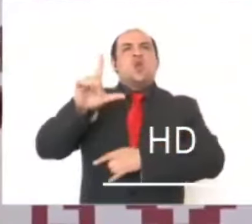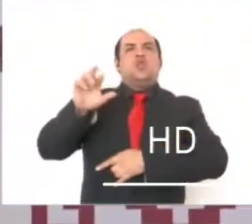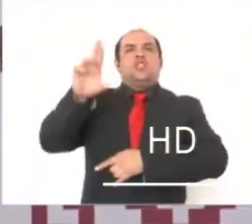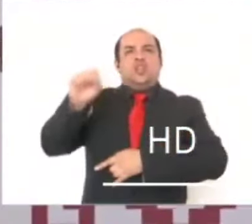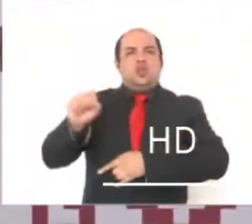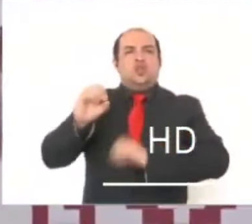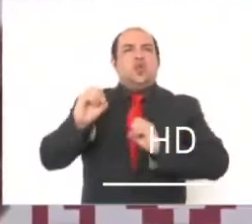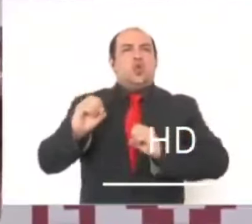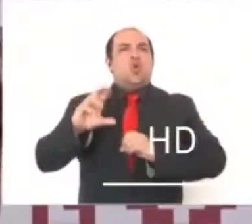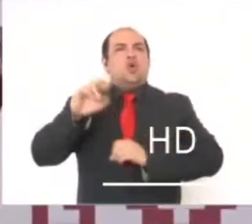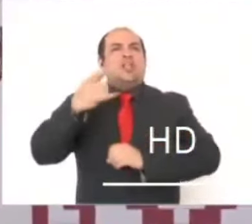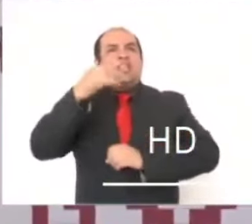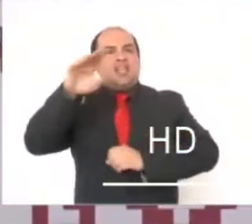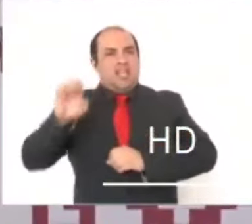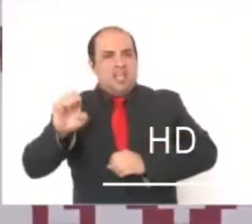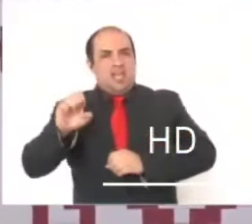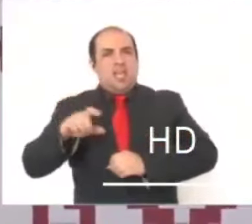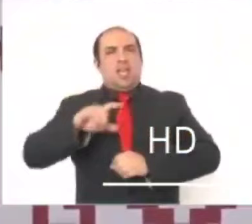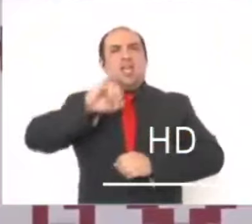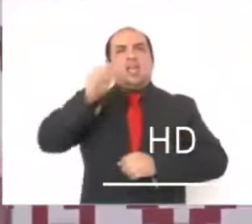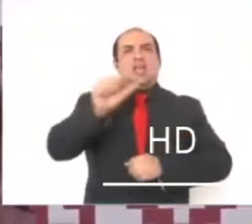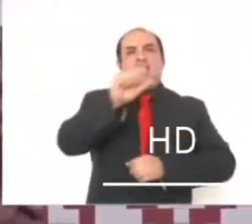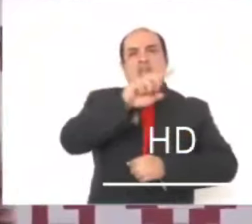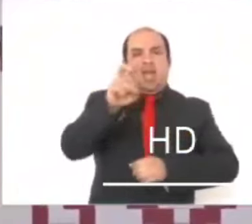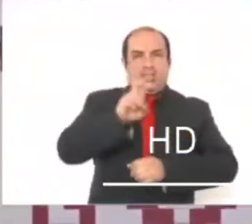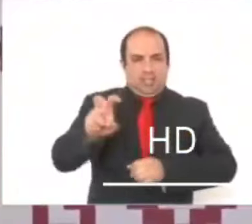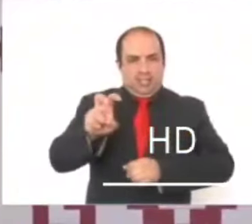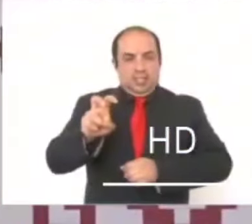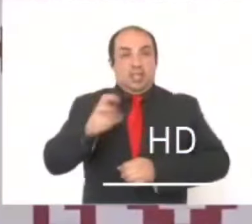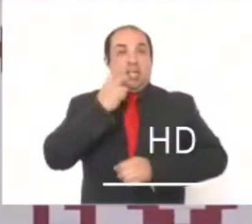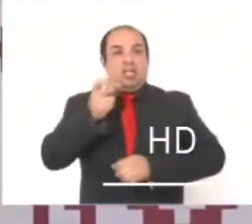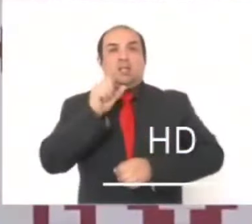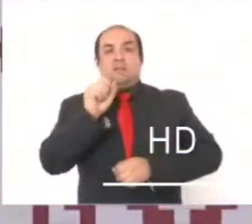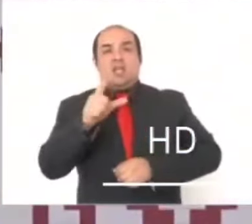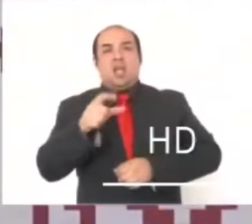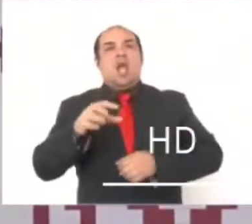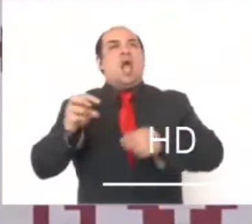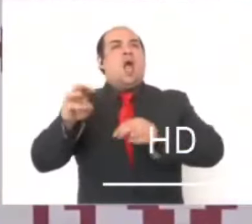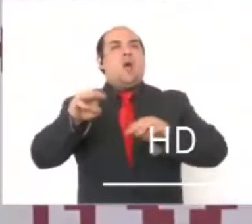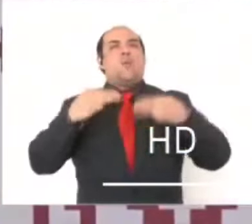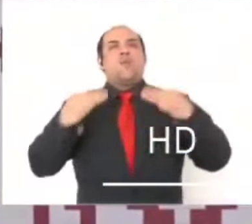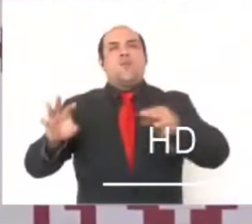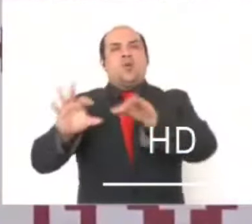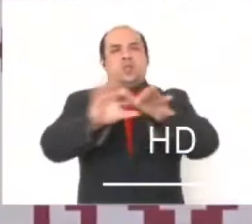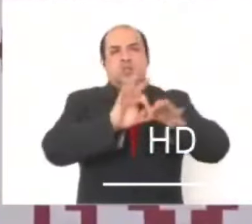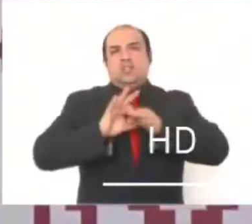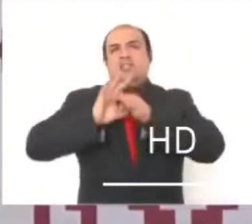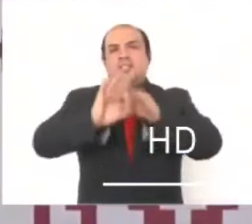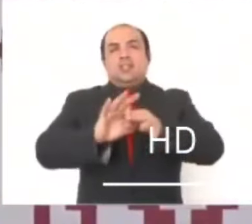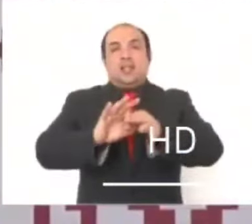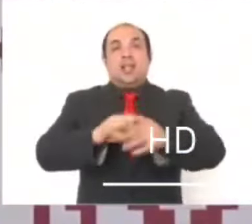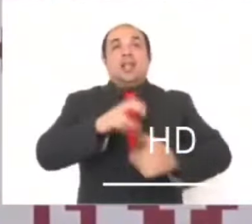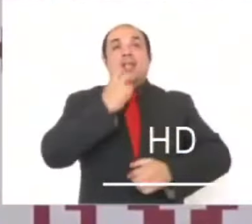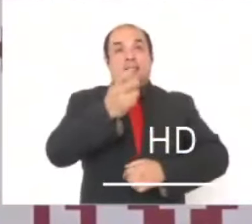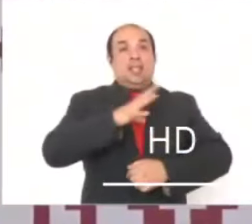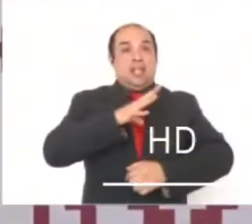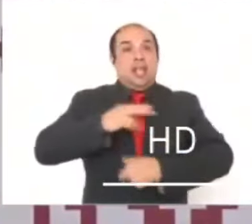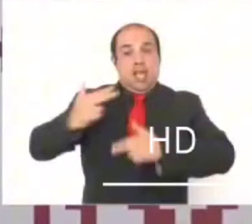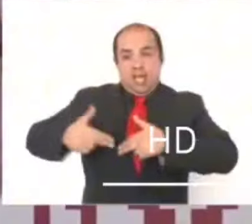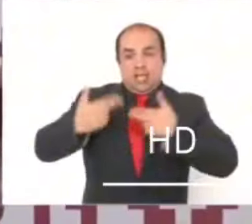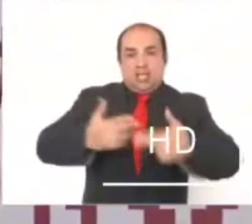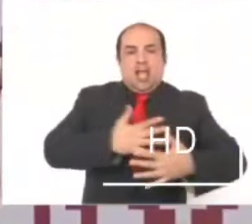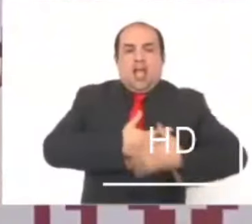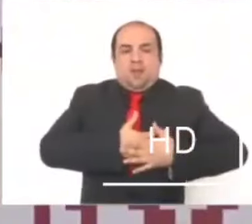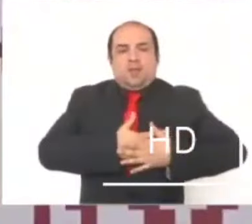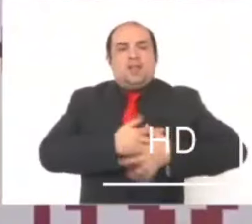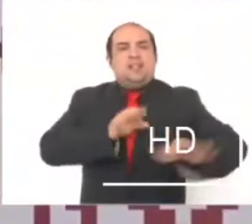les gusta el reggae, los del jazz, que también toda esa música va entrelazada. Entonces, eso es lo que traemos, el amor